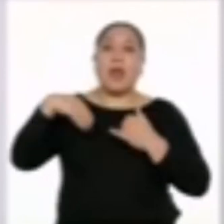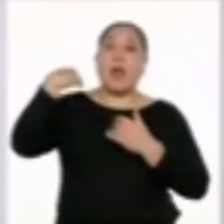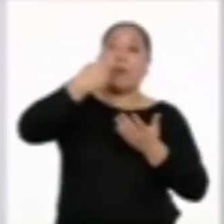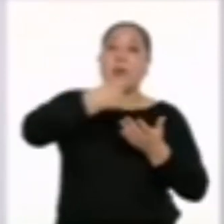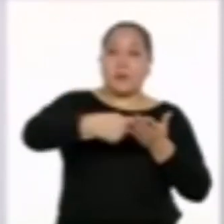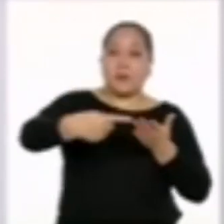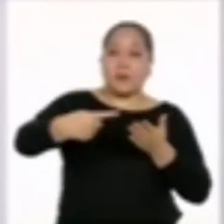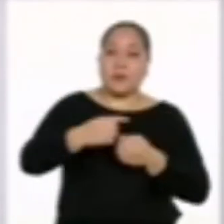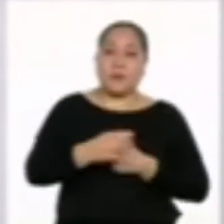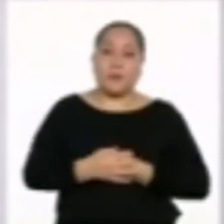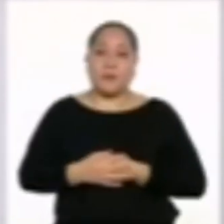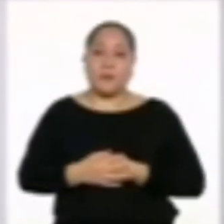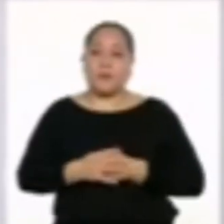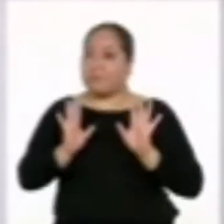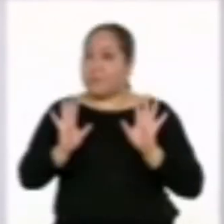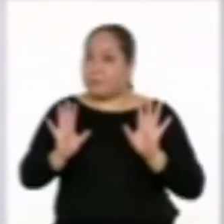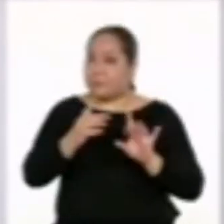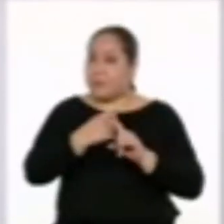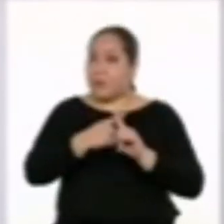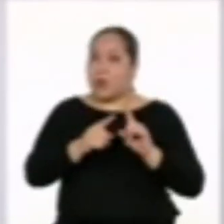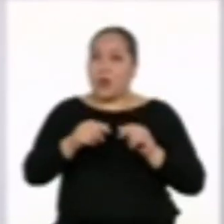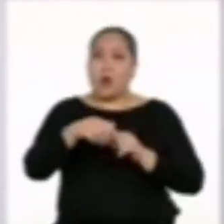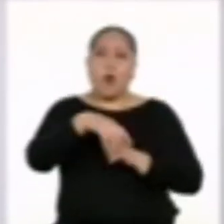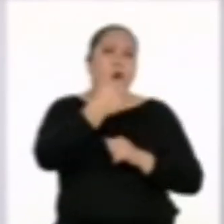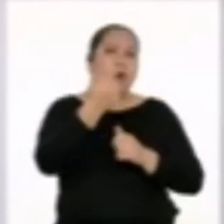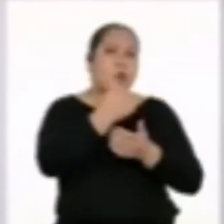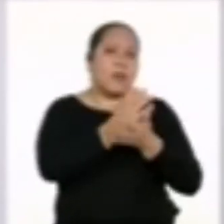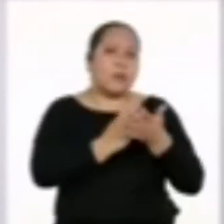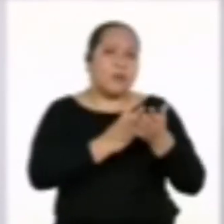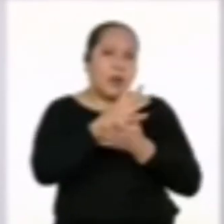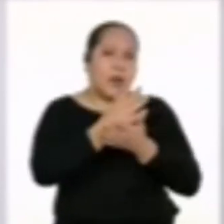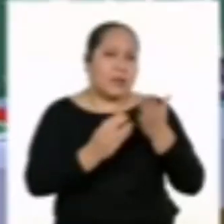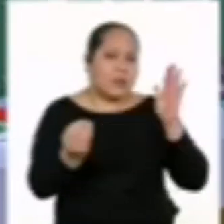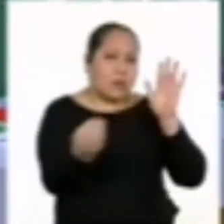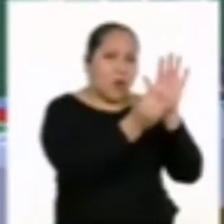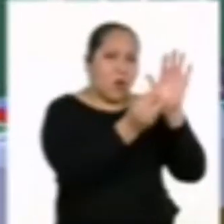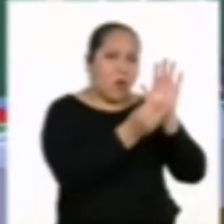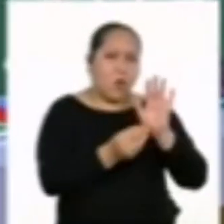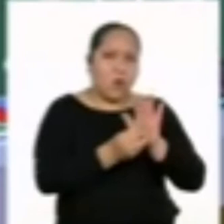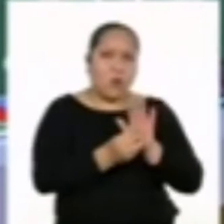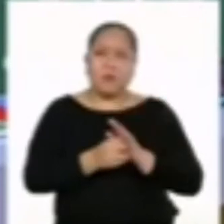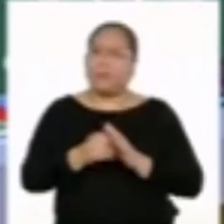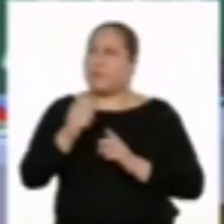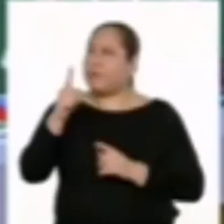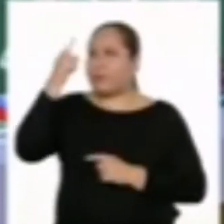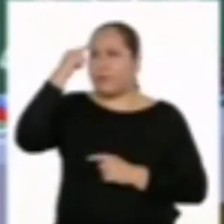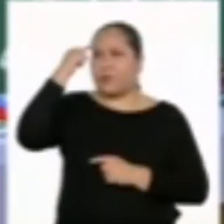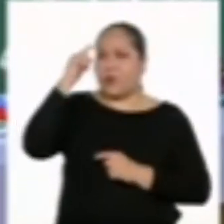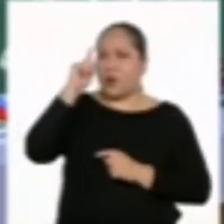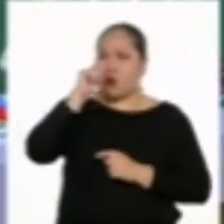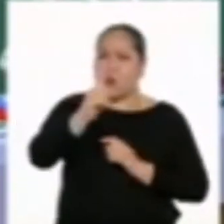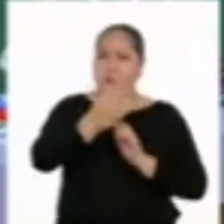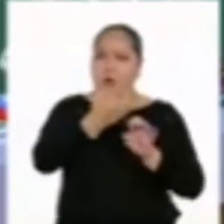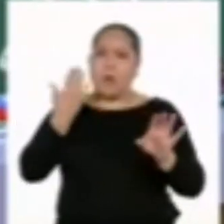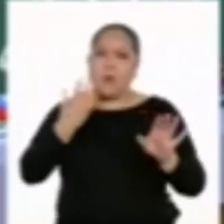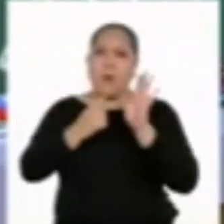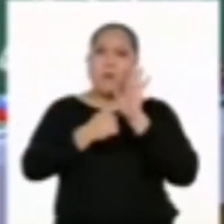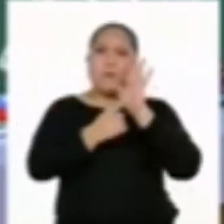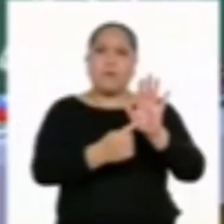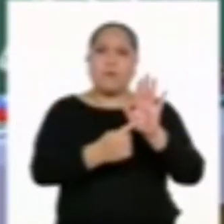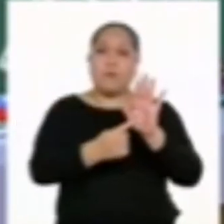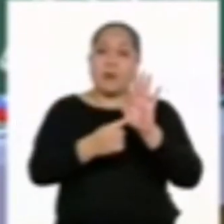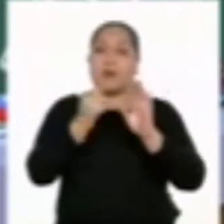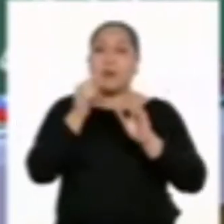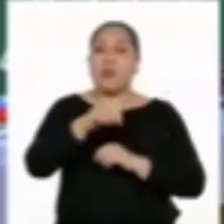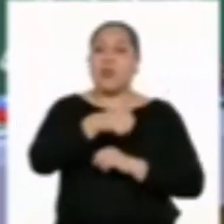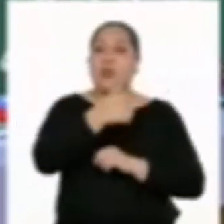próxima semana. Pero, ¿qué otra sección deberíamos incluir? Uno al comienzo con la presentación y otro al